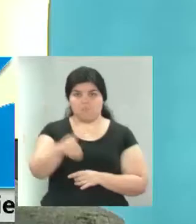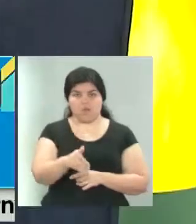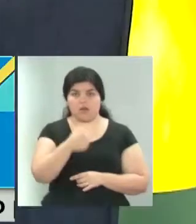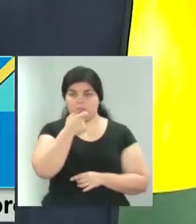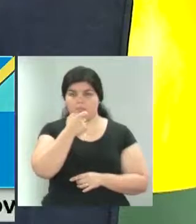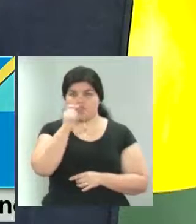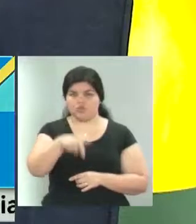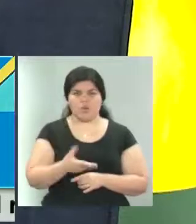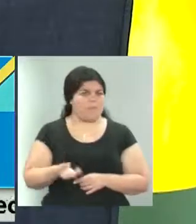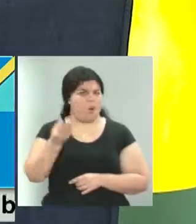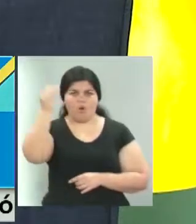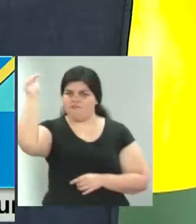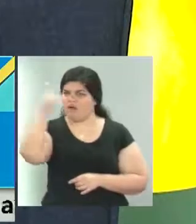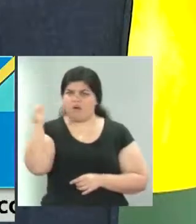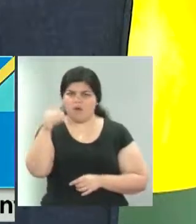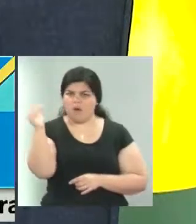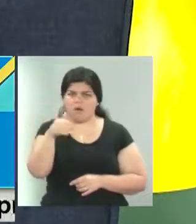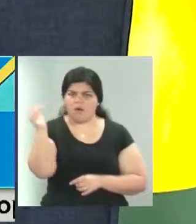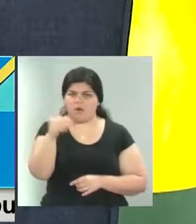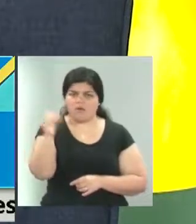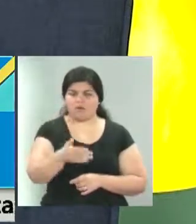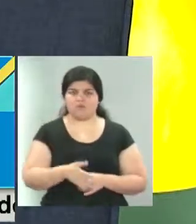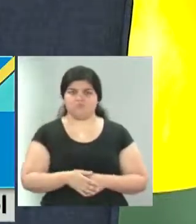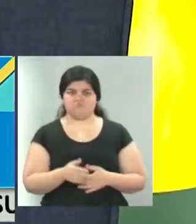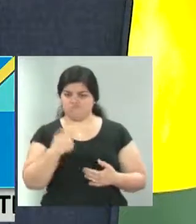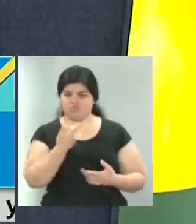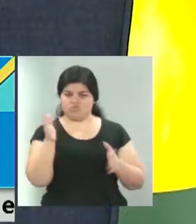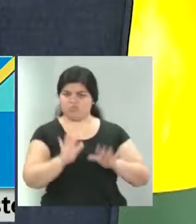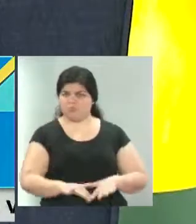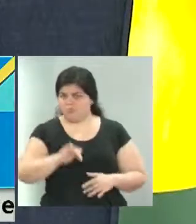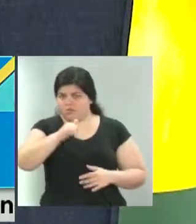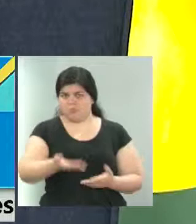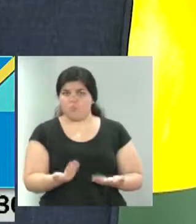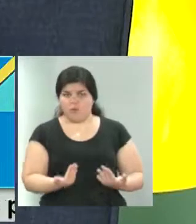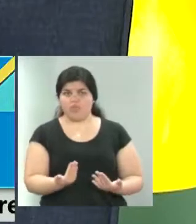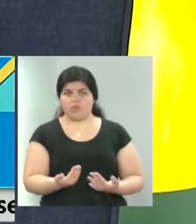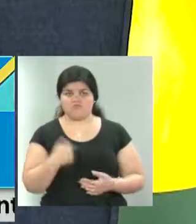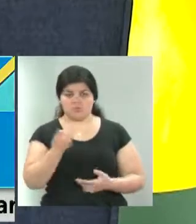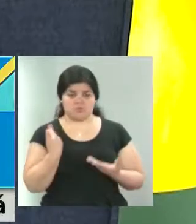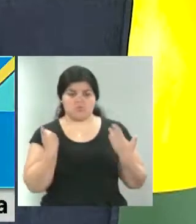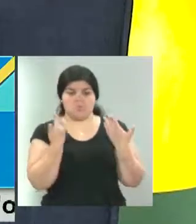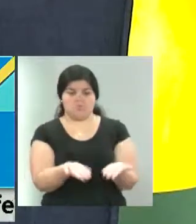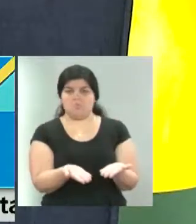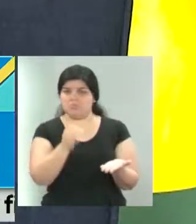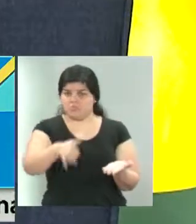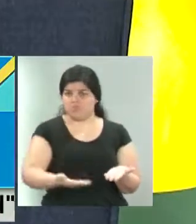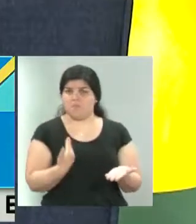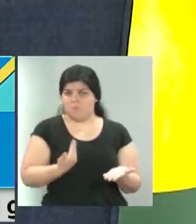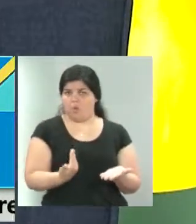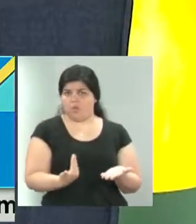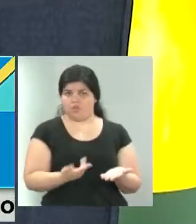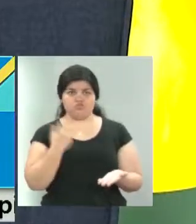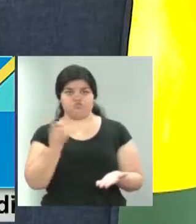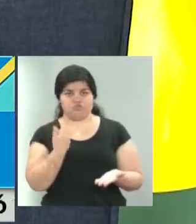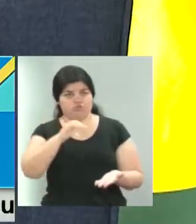en muchísimas ocasiones. ¿Por qué no vamos a estar preparados? Uh-huh. Hemos demostrado que sí, que con humildad